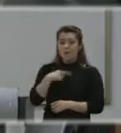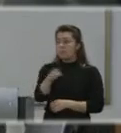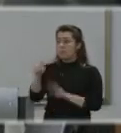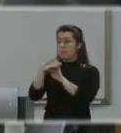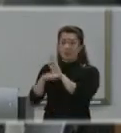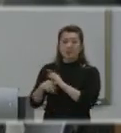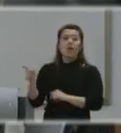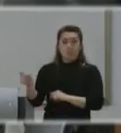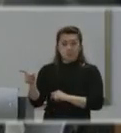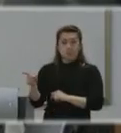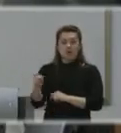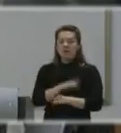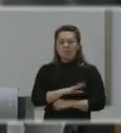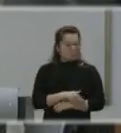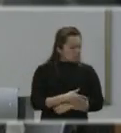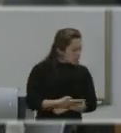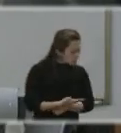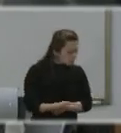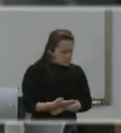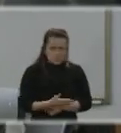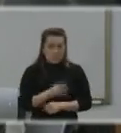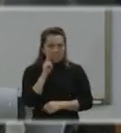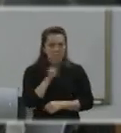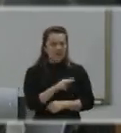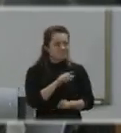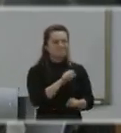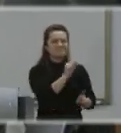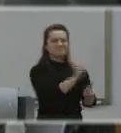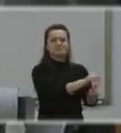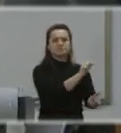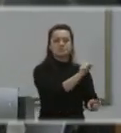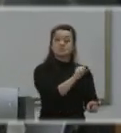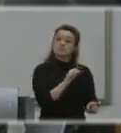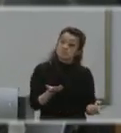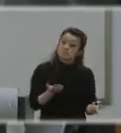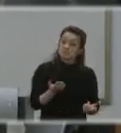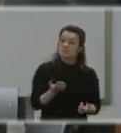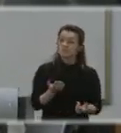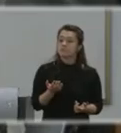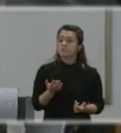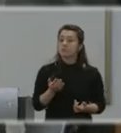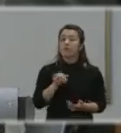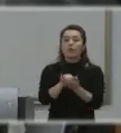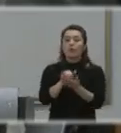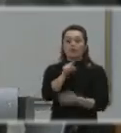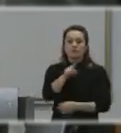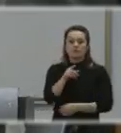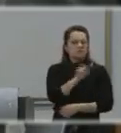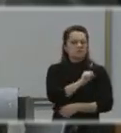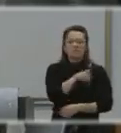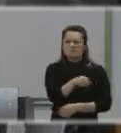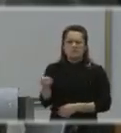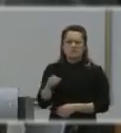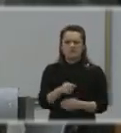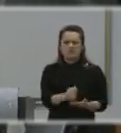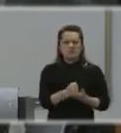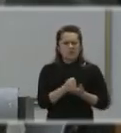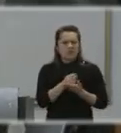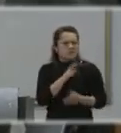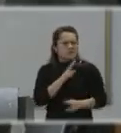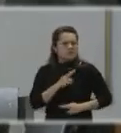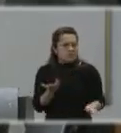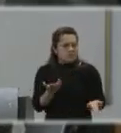sociedad. Y a esa es la que menos se le escucha. Por eso hay poca respuesta, como tú lo planteabas. Yo